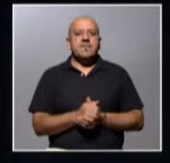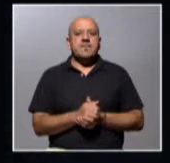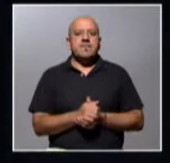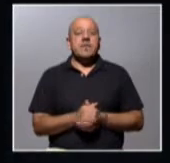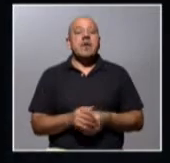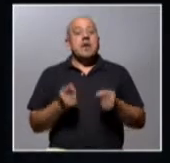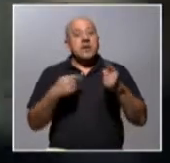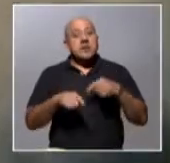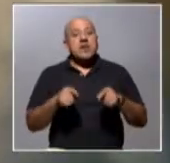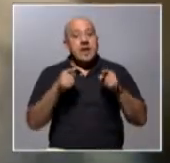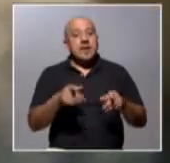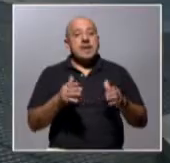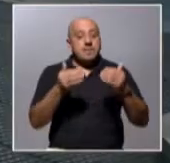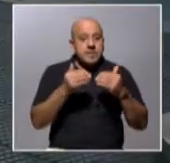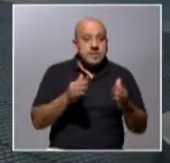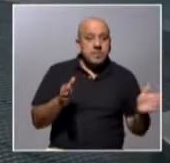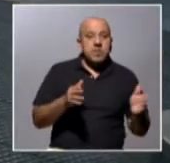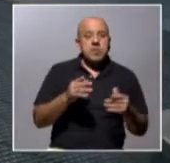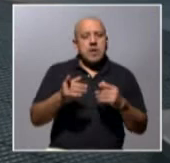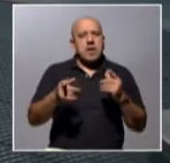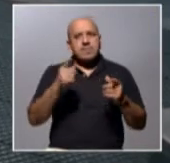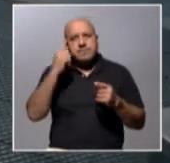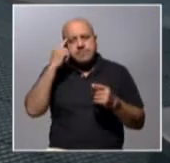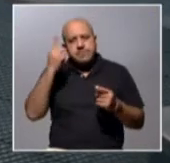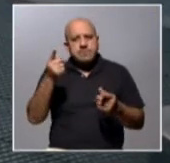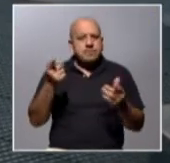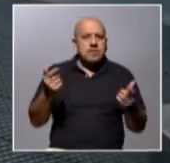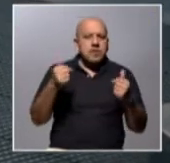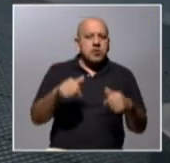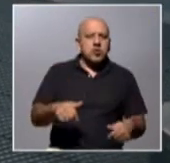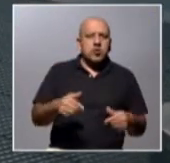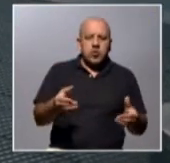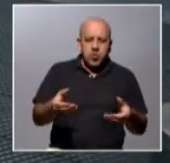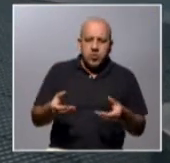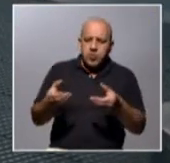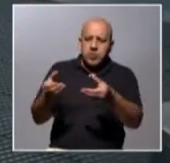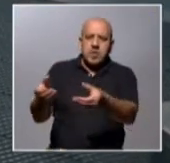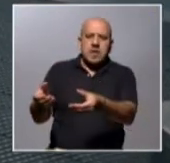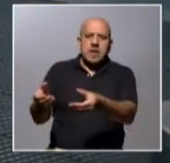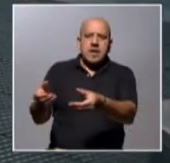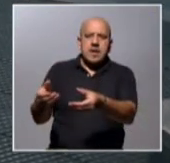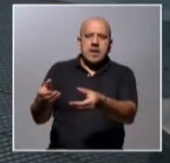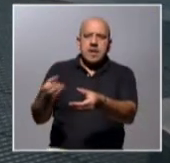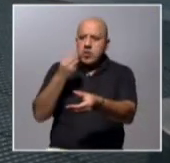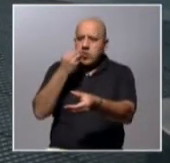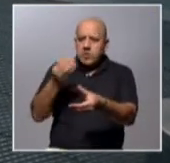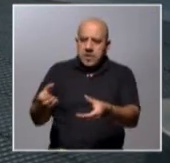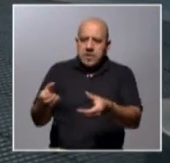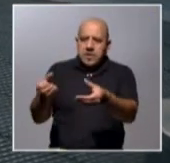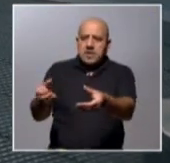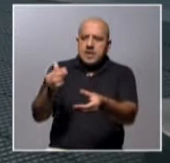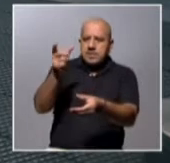Pues a partir de ahí empezamos a trabajar el concepto de que si nosotros dábamos una vianda, esa vianda no fuera una derrota para la